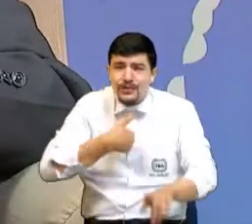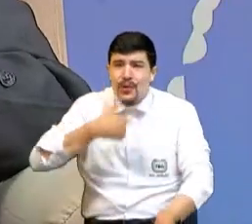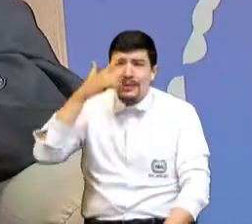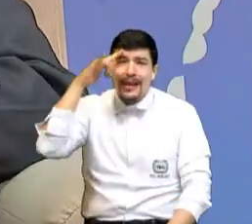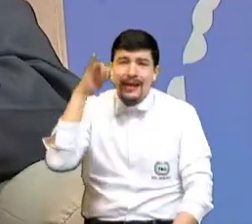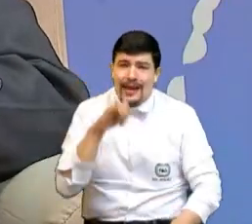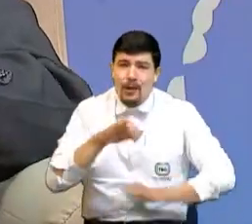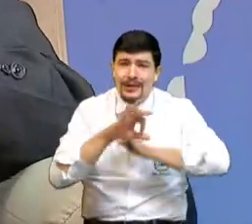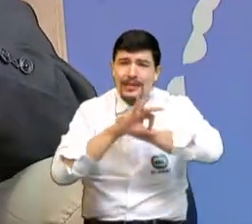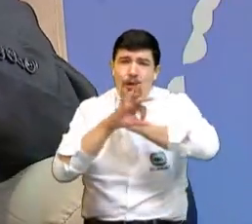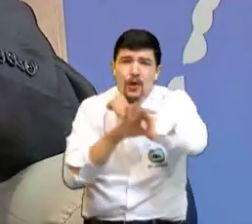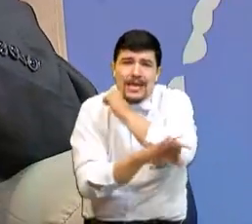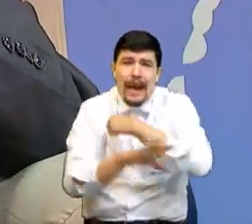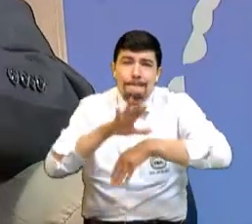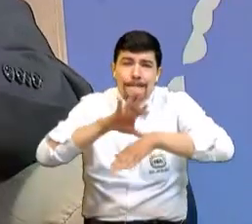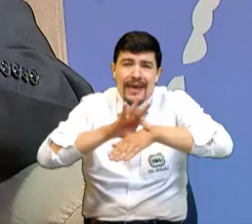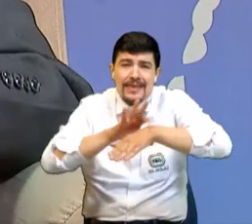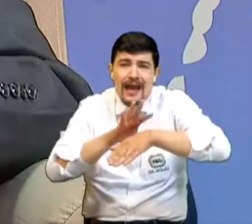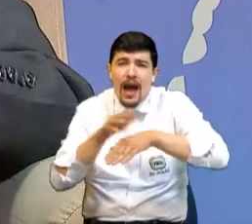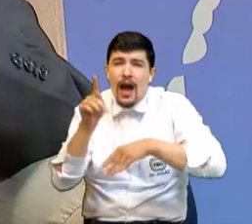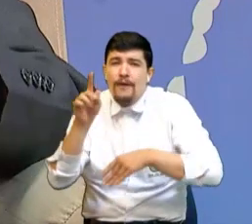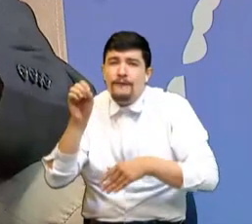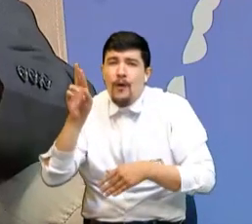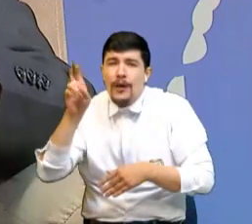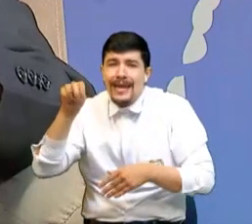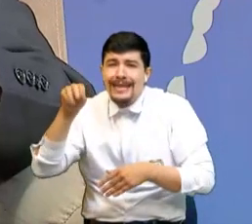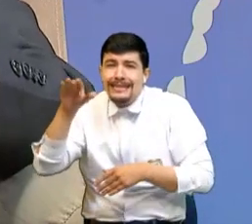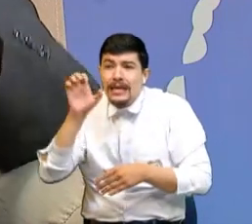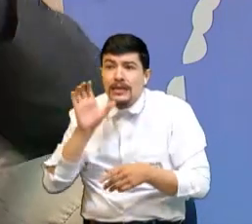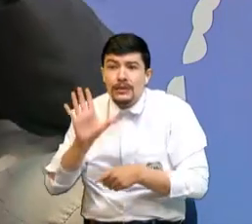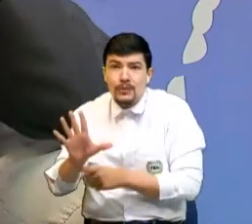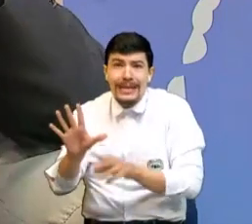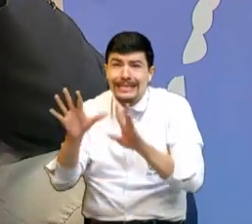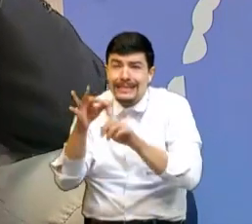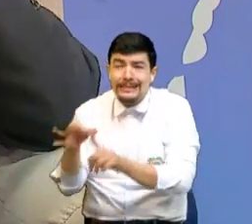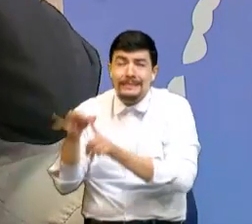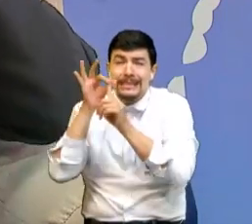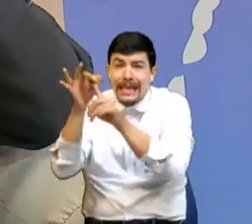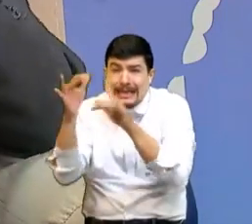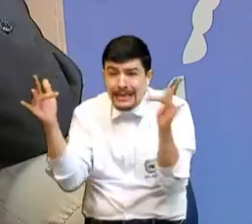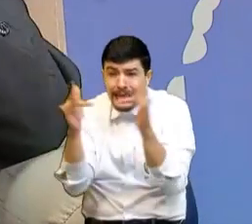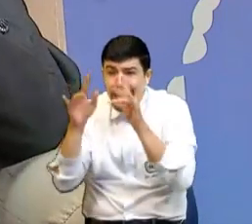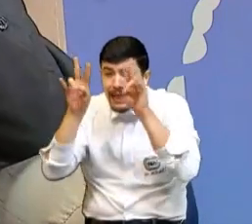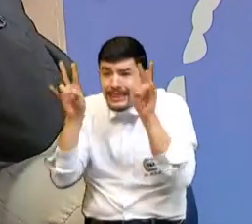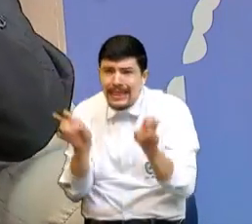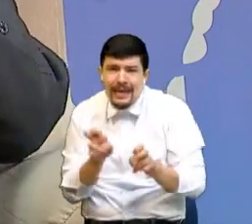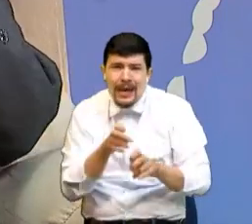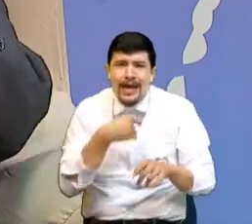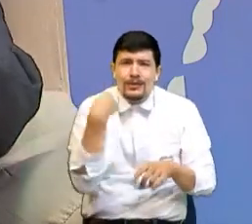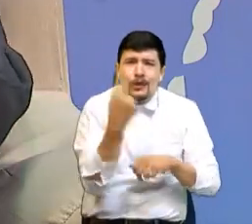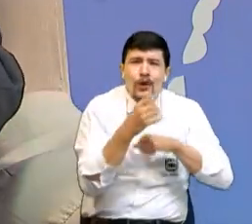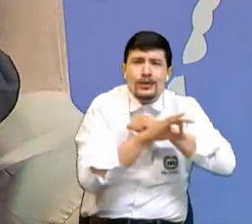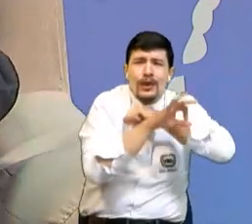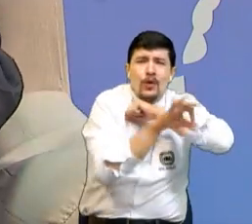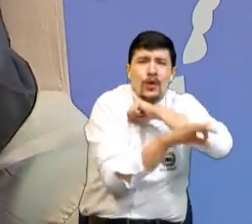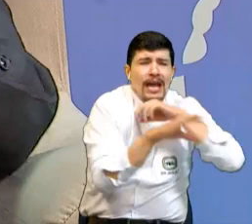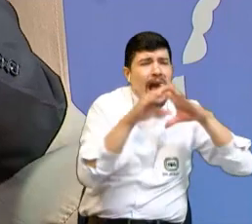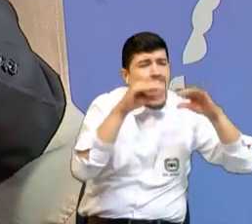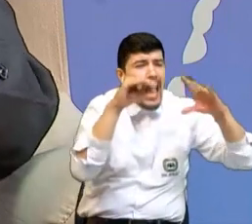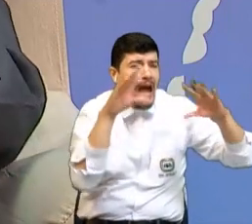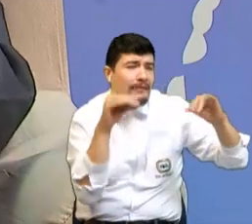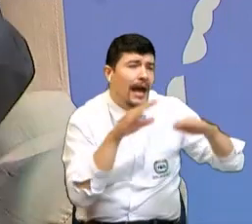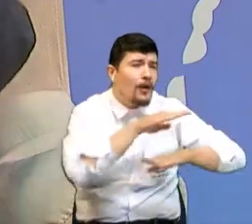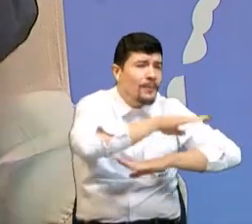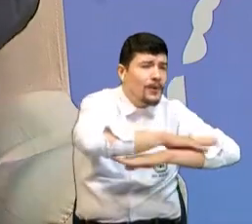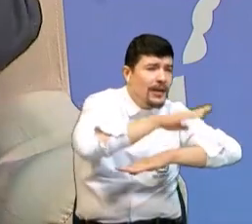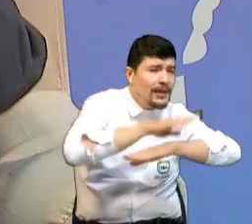psiquiatría forense es más específica en estos temas, porque ya no mira tanto como la psicología los aspectos